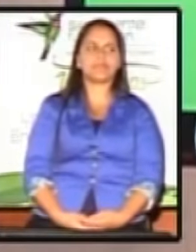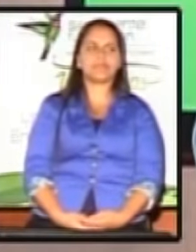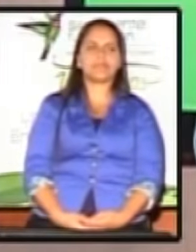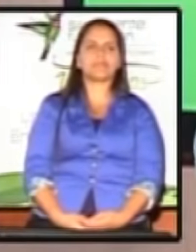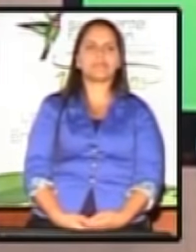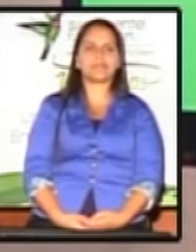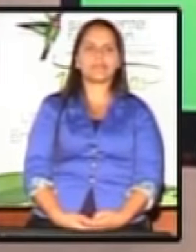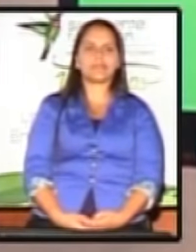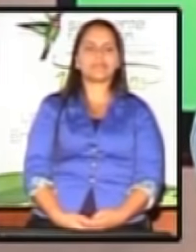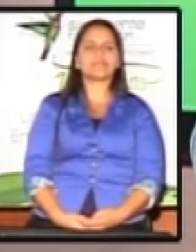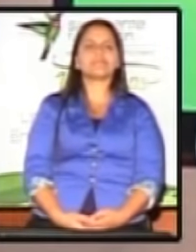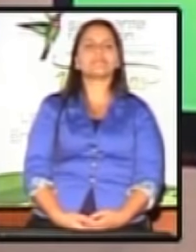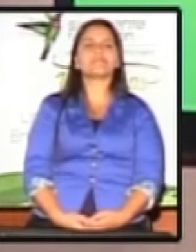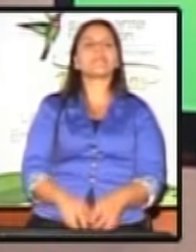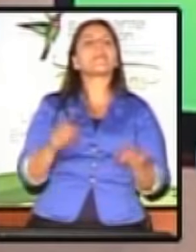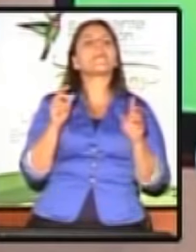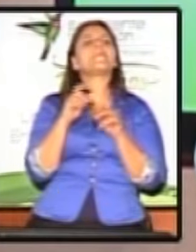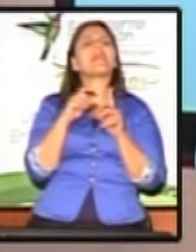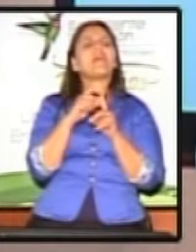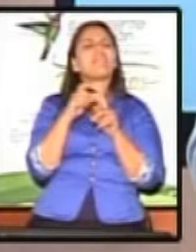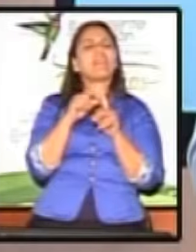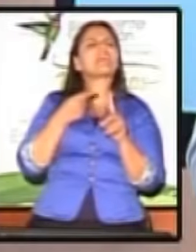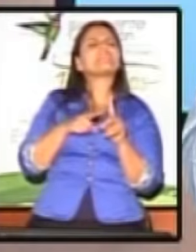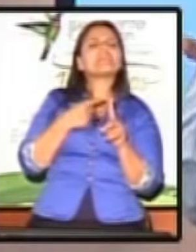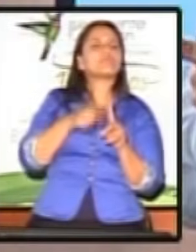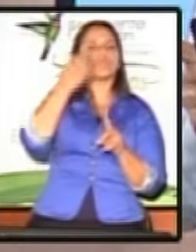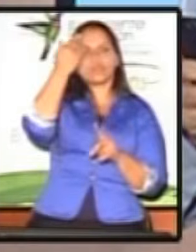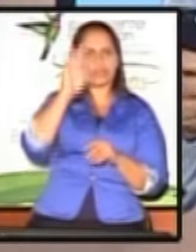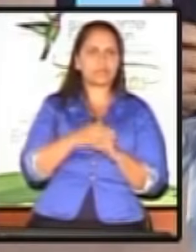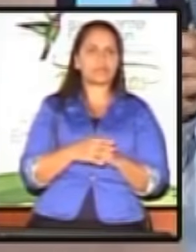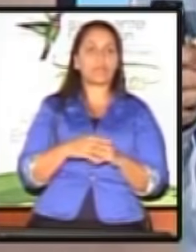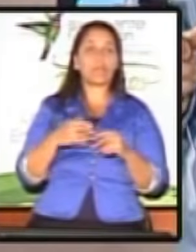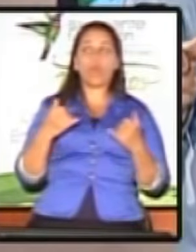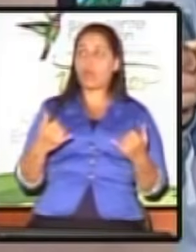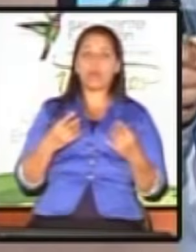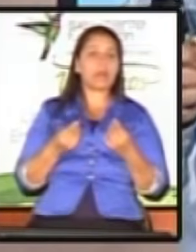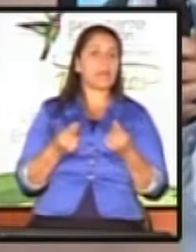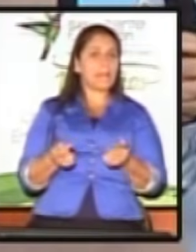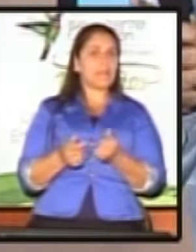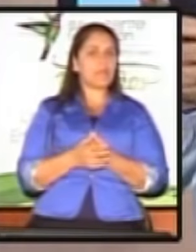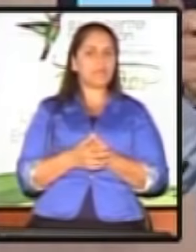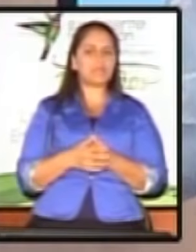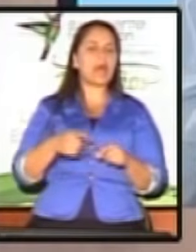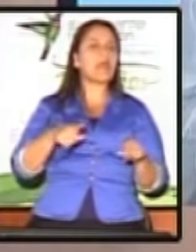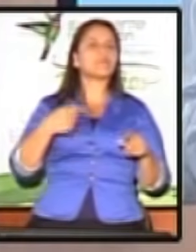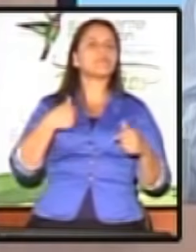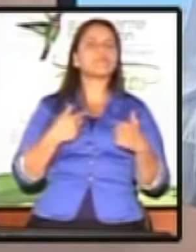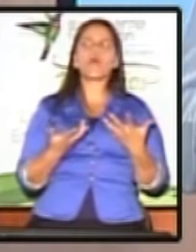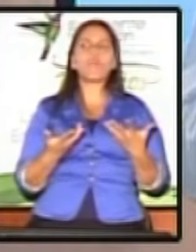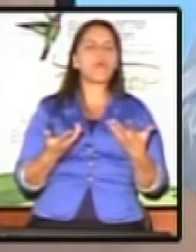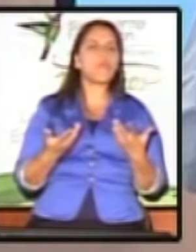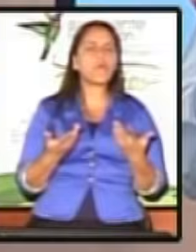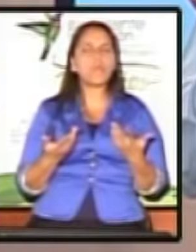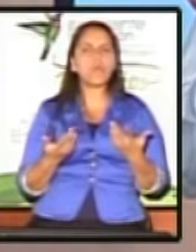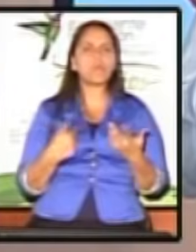qué significa esa palabra y dónde está. Porque hoy en día con la inmediatez somos arcos o actos reflejos